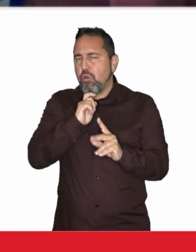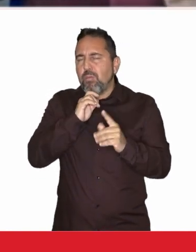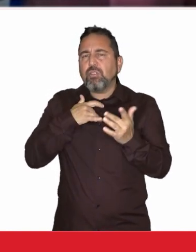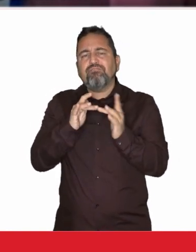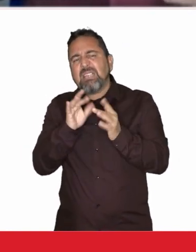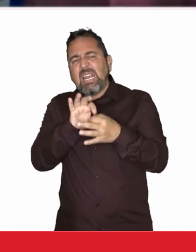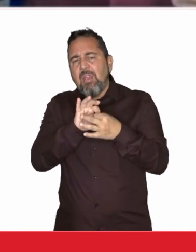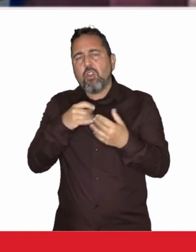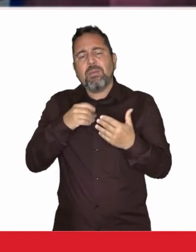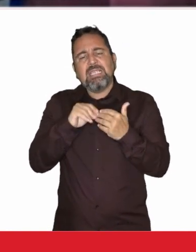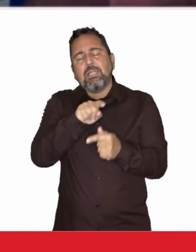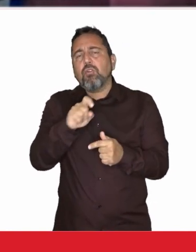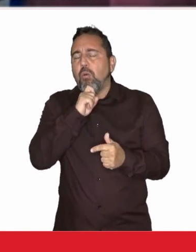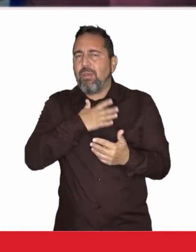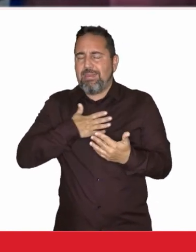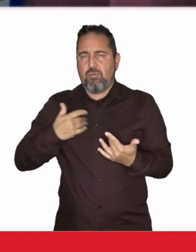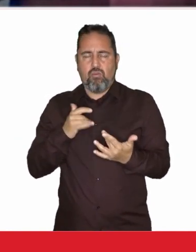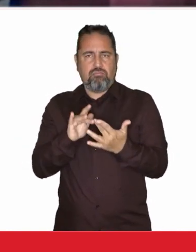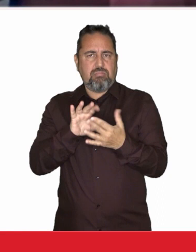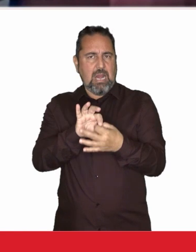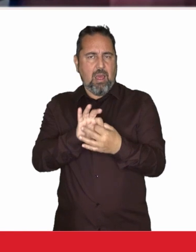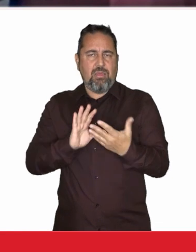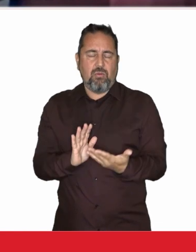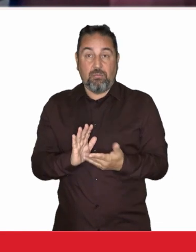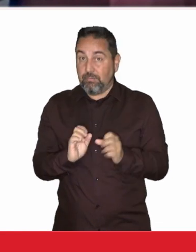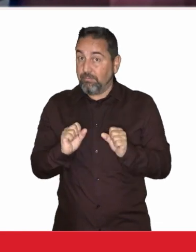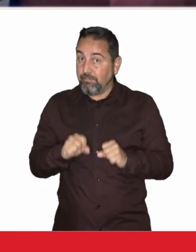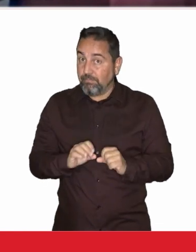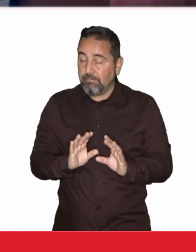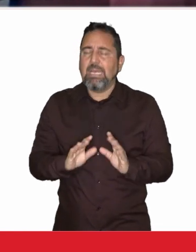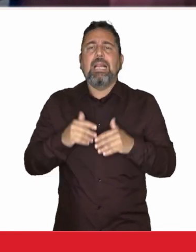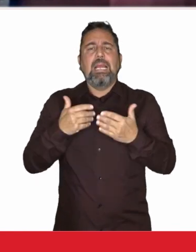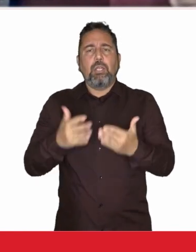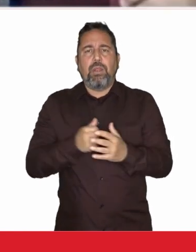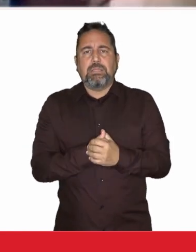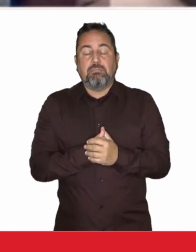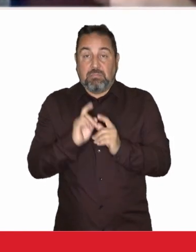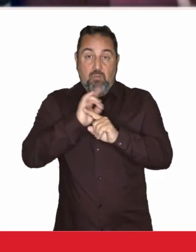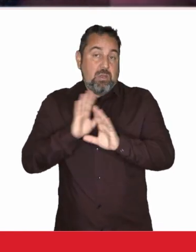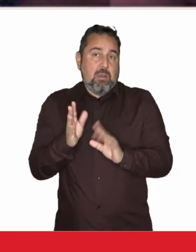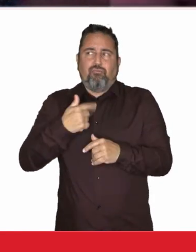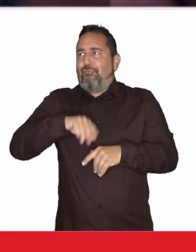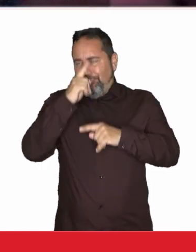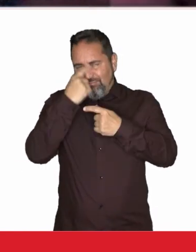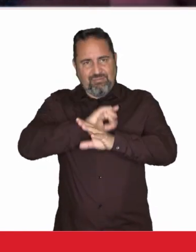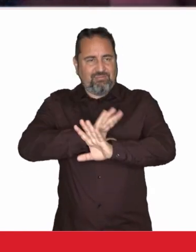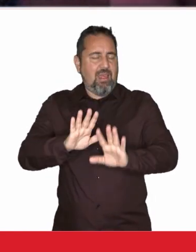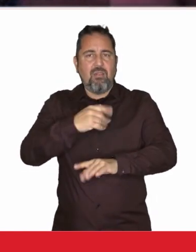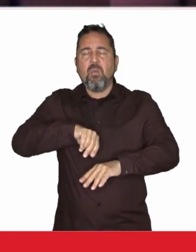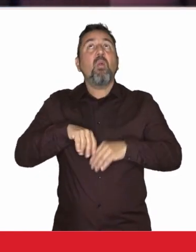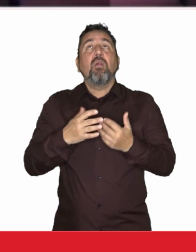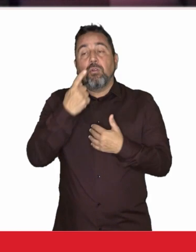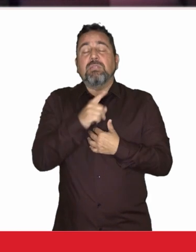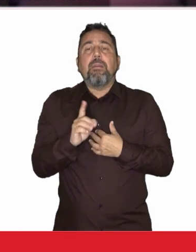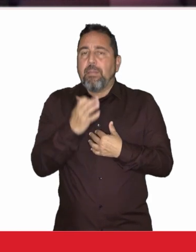de relaciones que yo quiero tener con mis clientes. ¿Sí? Entonces, evidentemente todo el mundo sabe